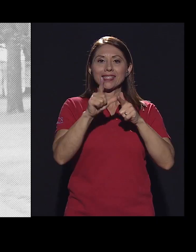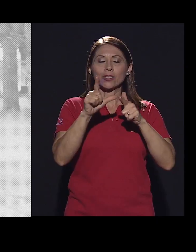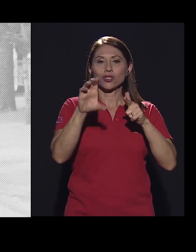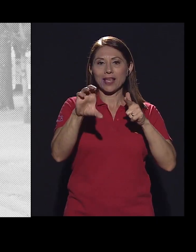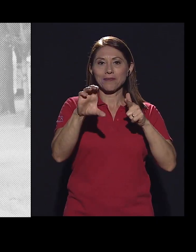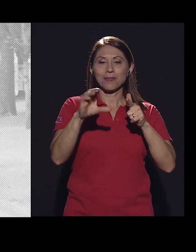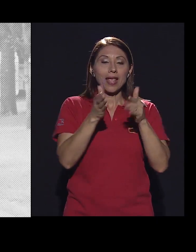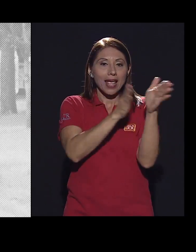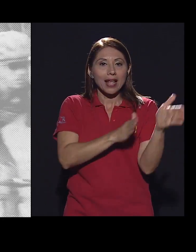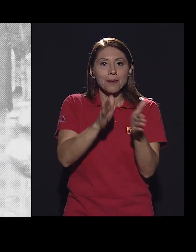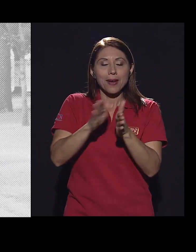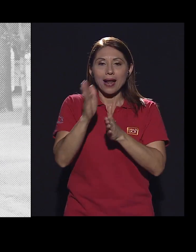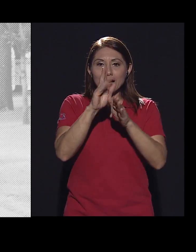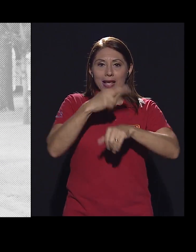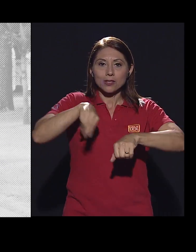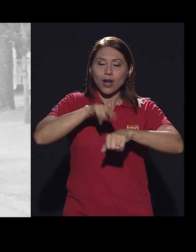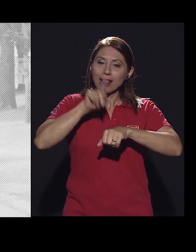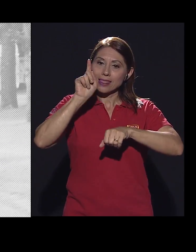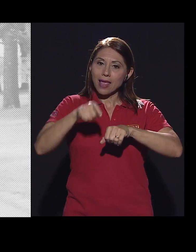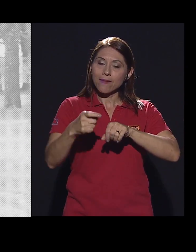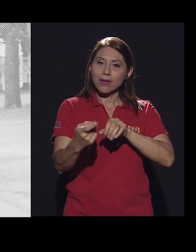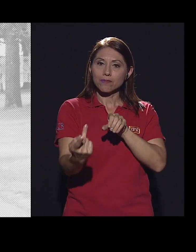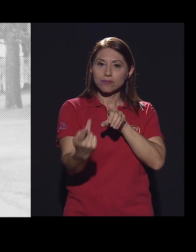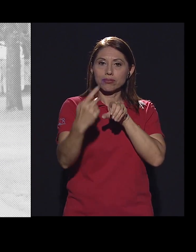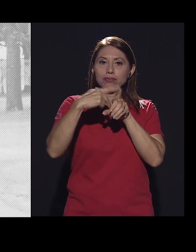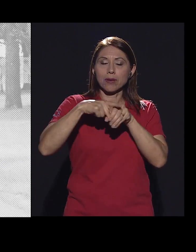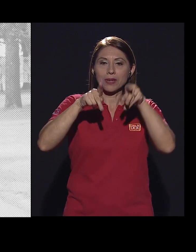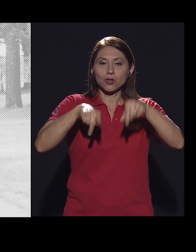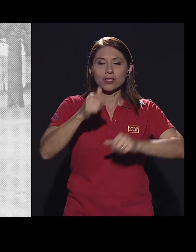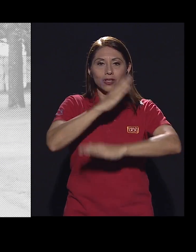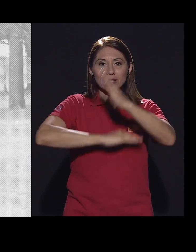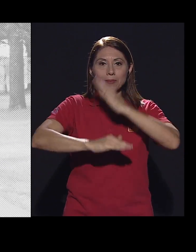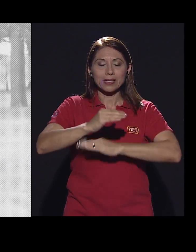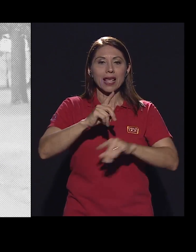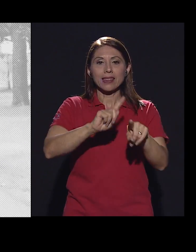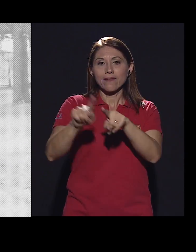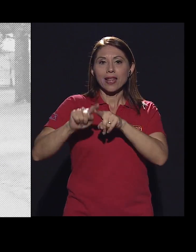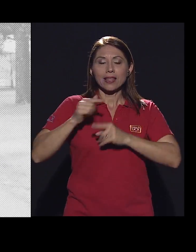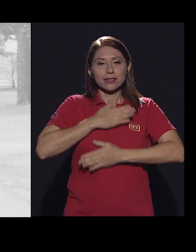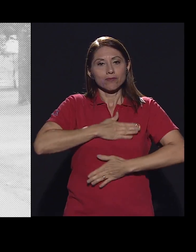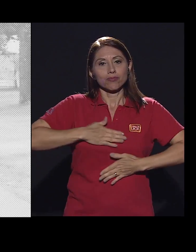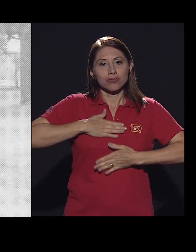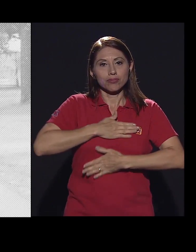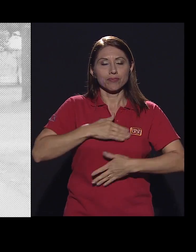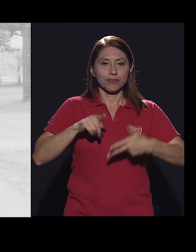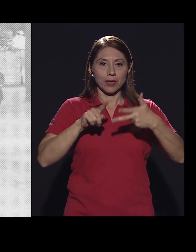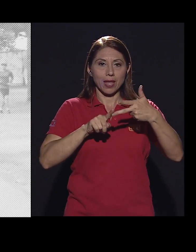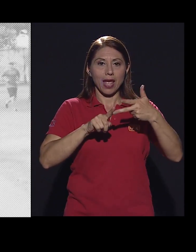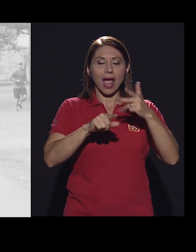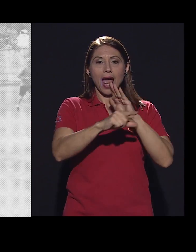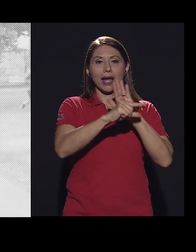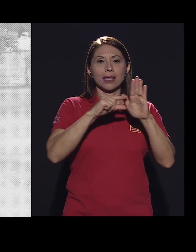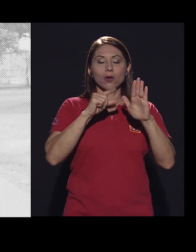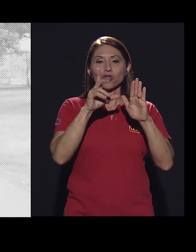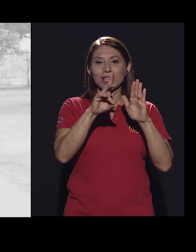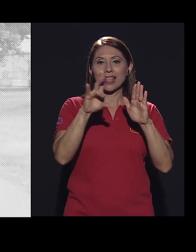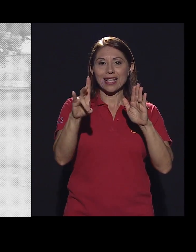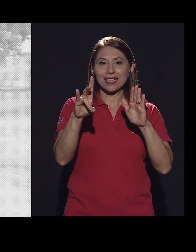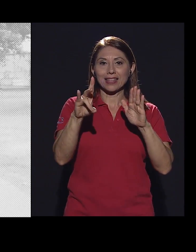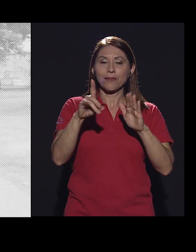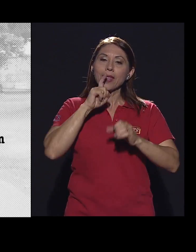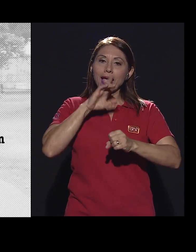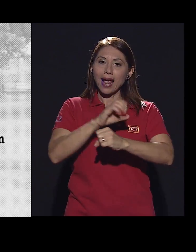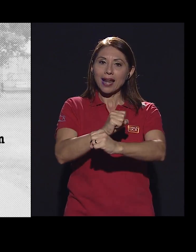inciso C. En el Plan Nacional se debe fomentar la integración de personas discapacitadas en las manifestaciones recreativas. Artículo